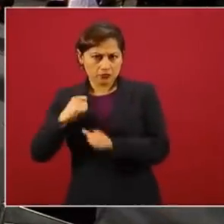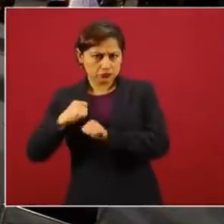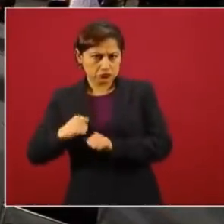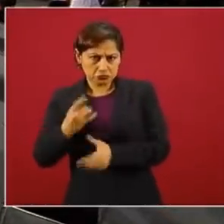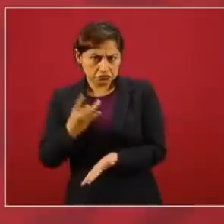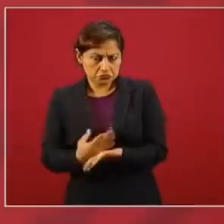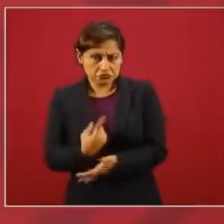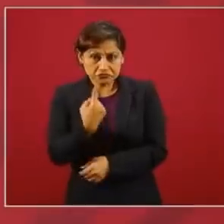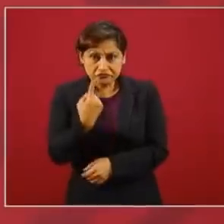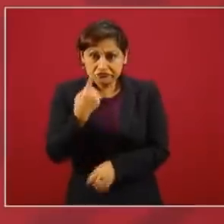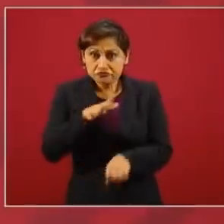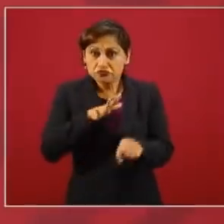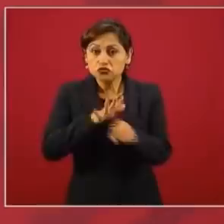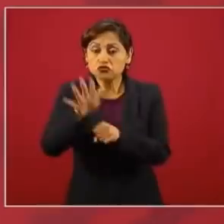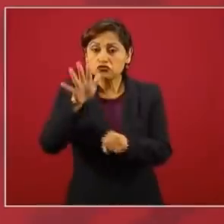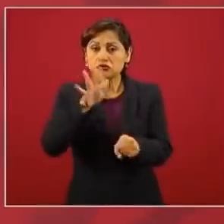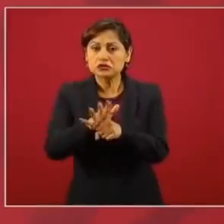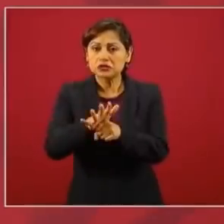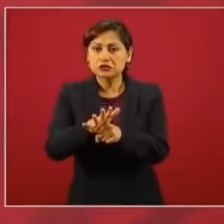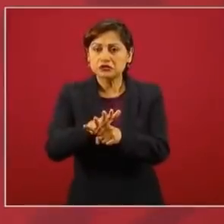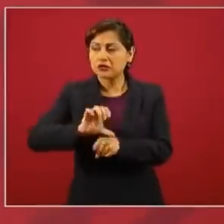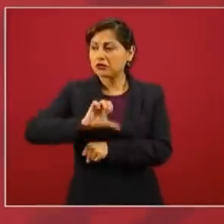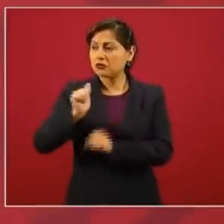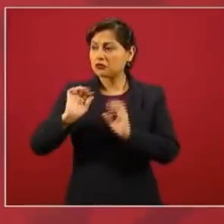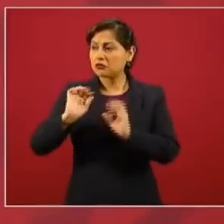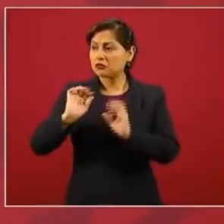el Consejo de la Comisión Federal de Electricidad,